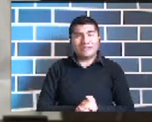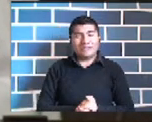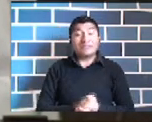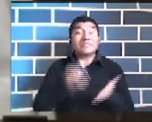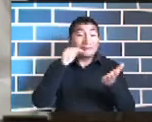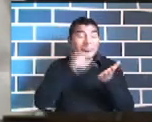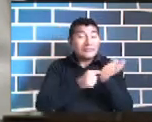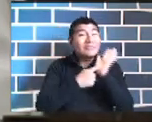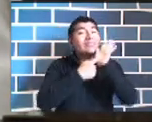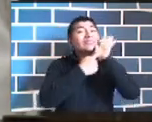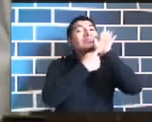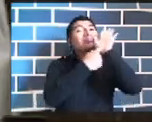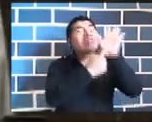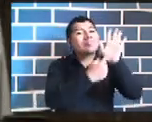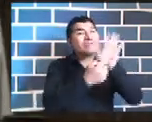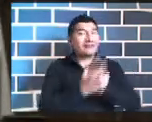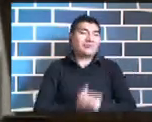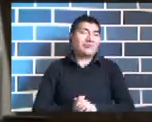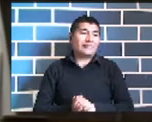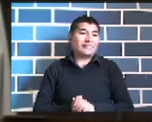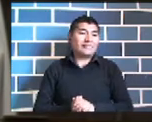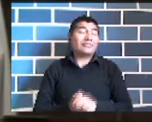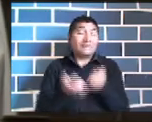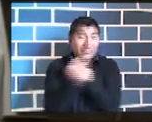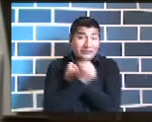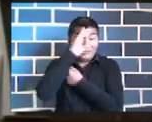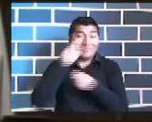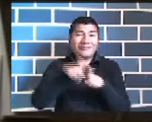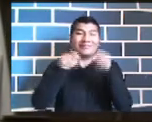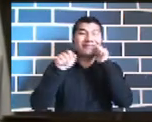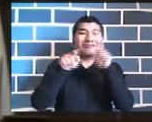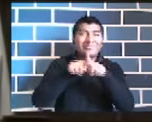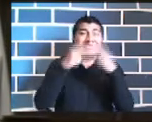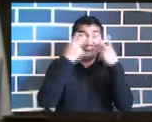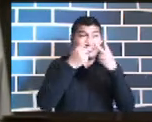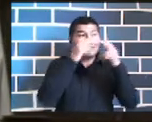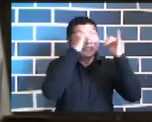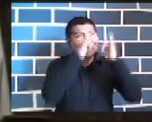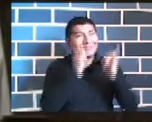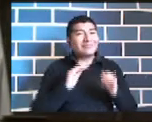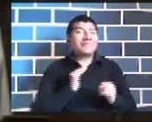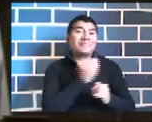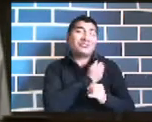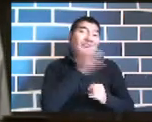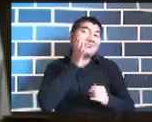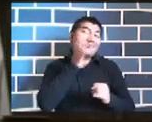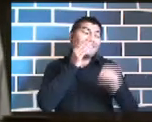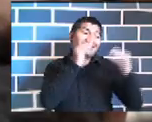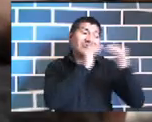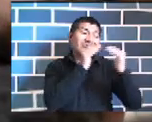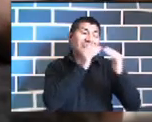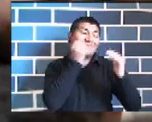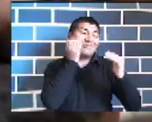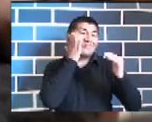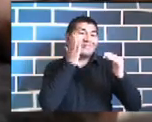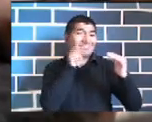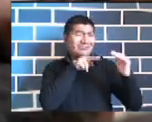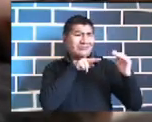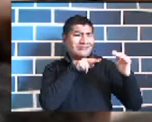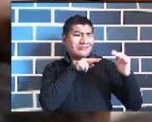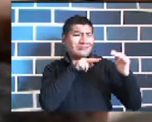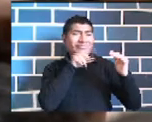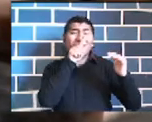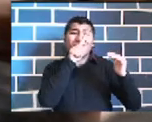a hacer presencia. Queridos hermanos, miren esa imagen de nuestras mamás en la casa.